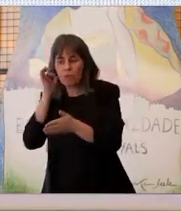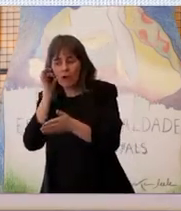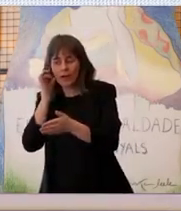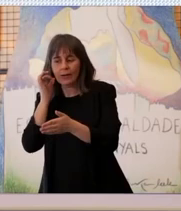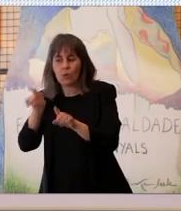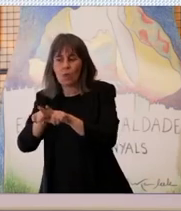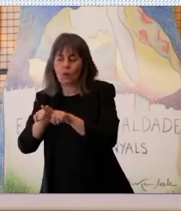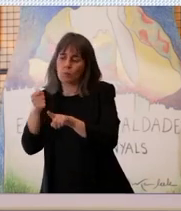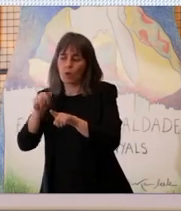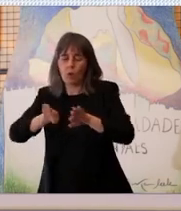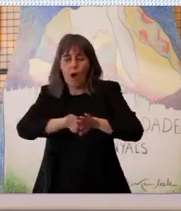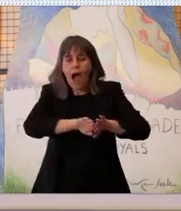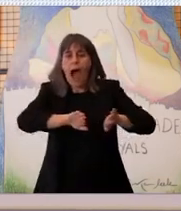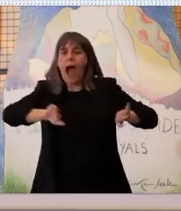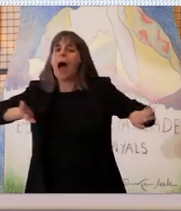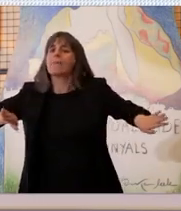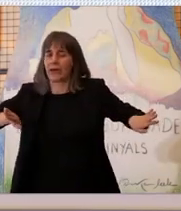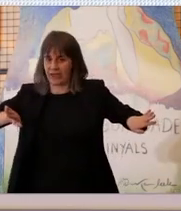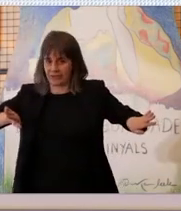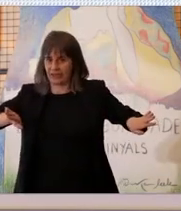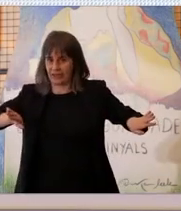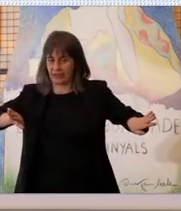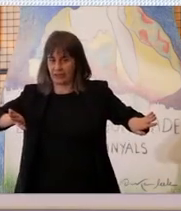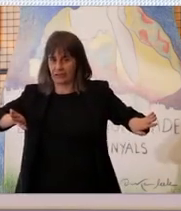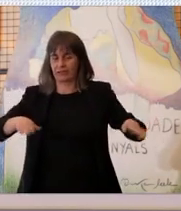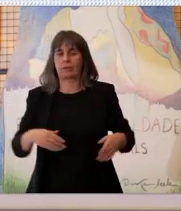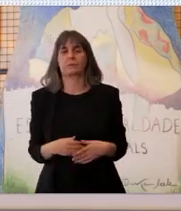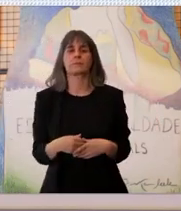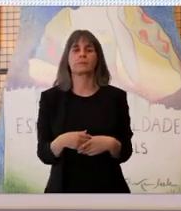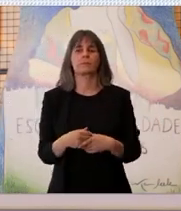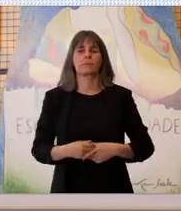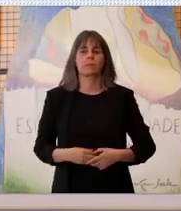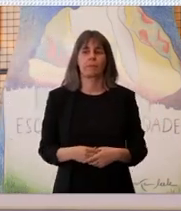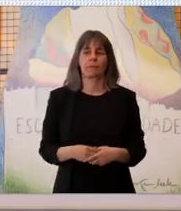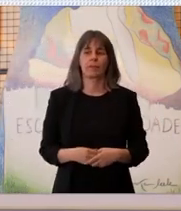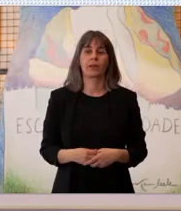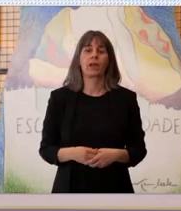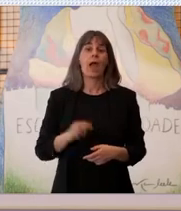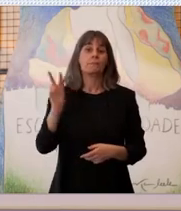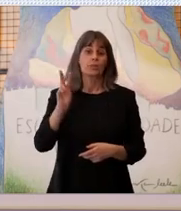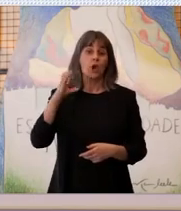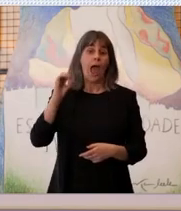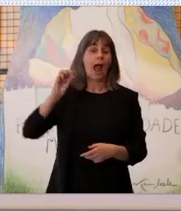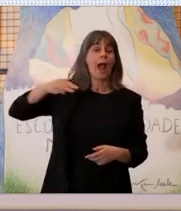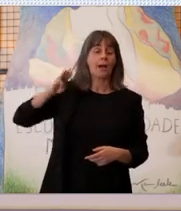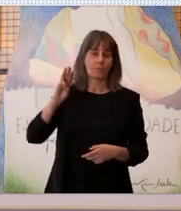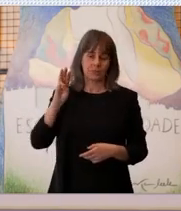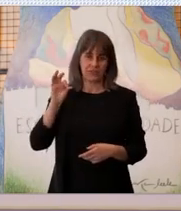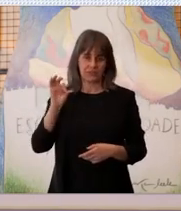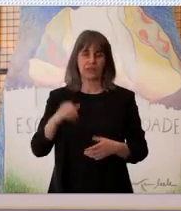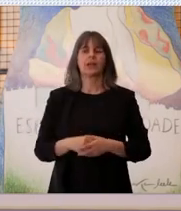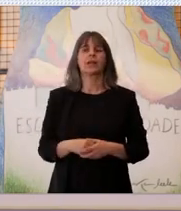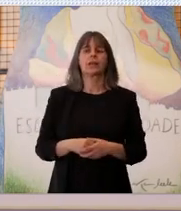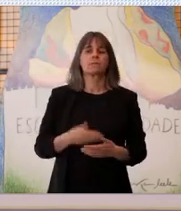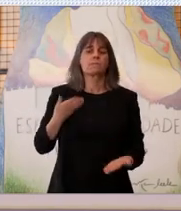se consideran de esa manera y se nos relega de esa manera Victoria que además propone que es preciso